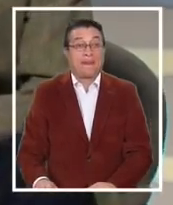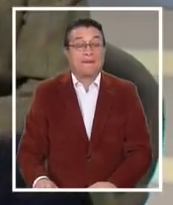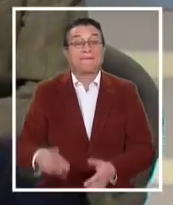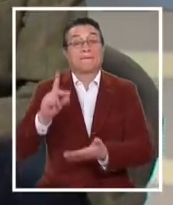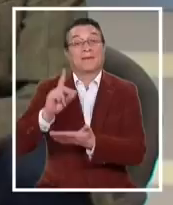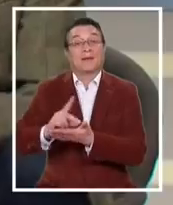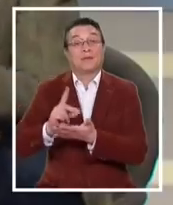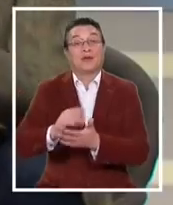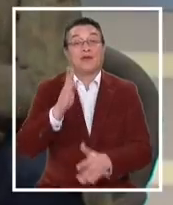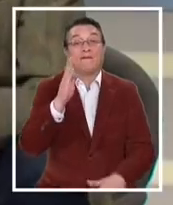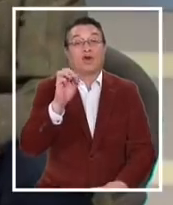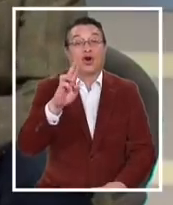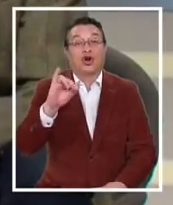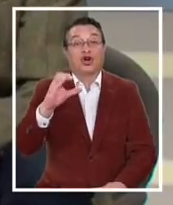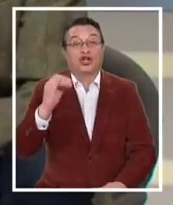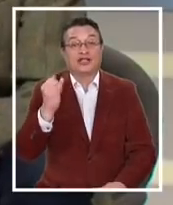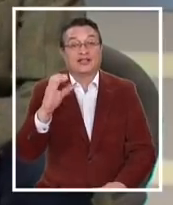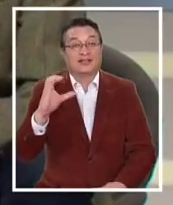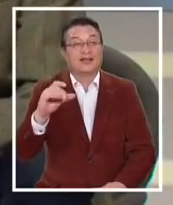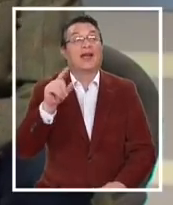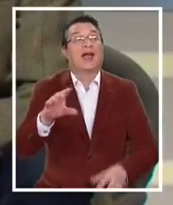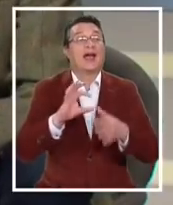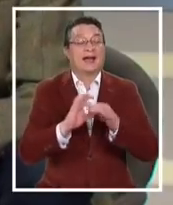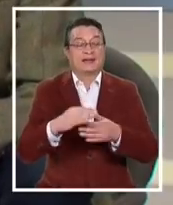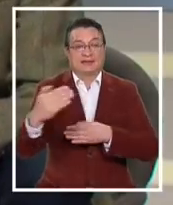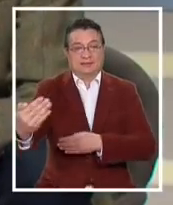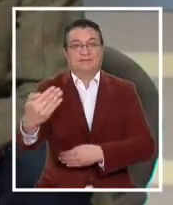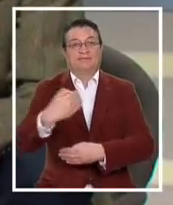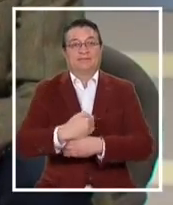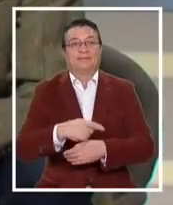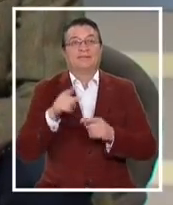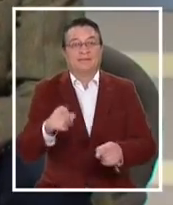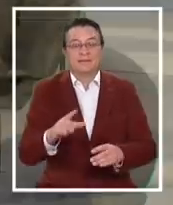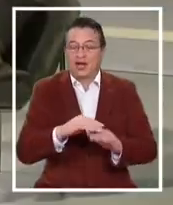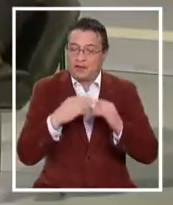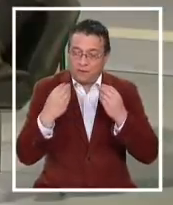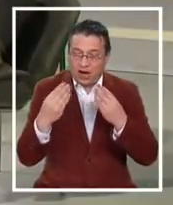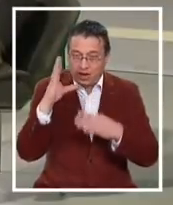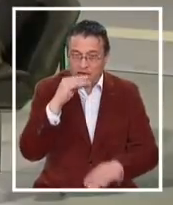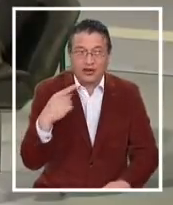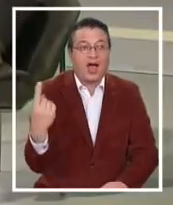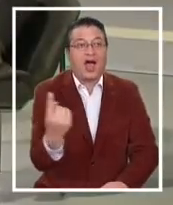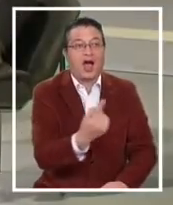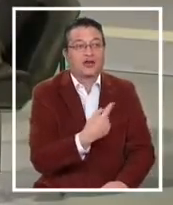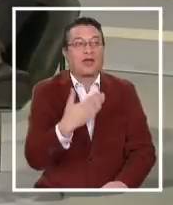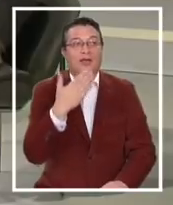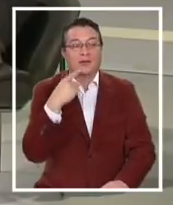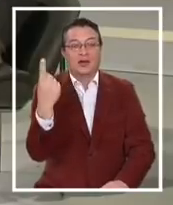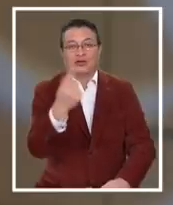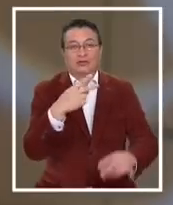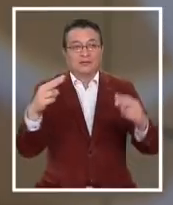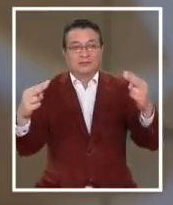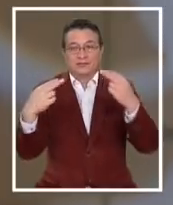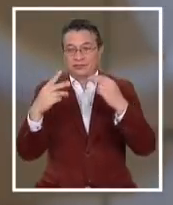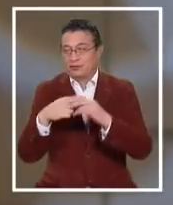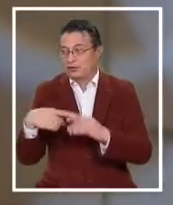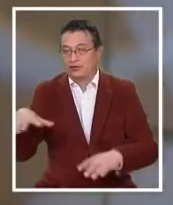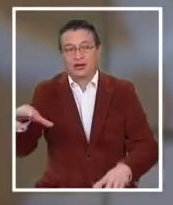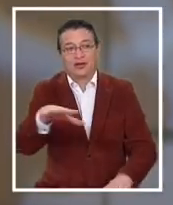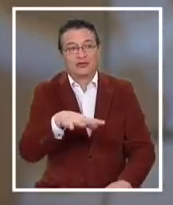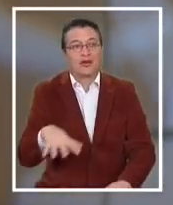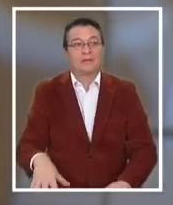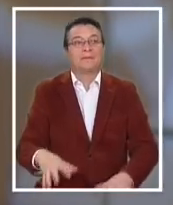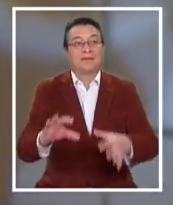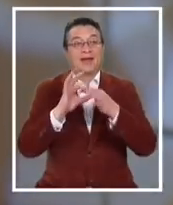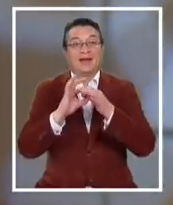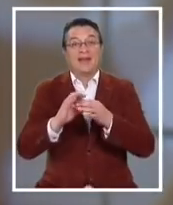Diputado Gabriel Boric, muy buenas noches, gracias por estar aquí. Buenas noches a todos, a todas ustedes, por cierto, y quienes están viendo y los equipos que están detrás.